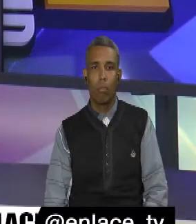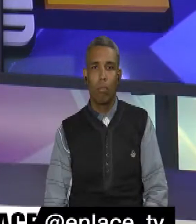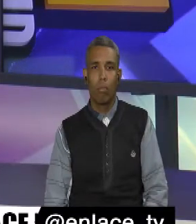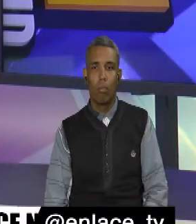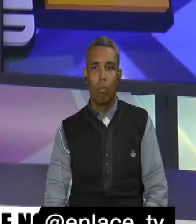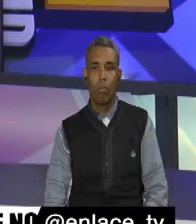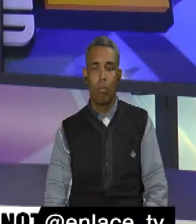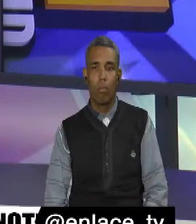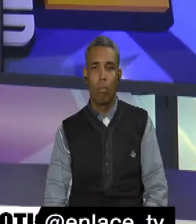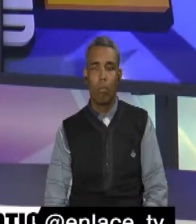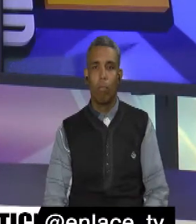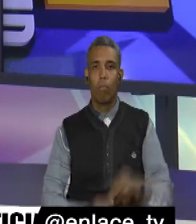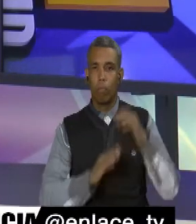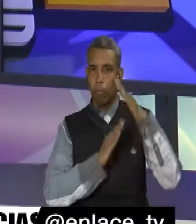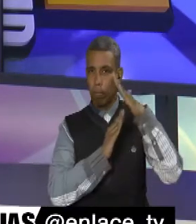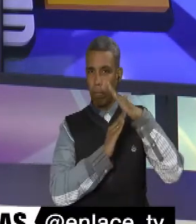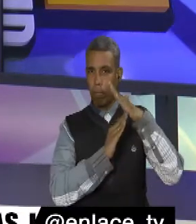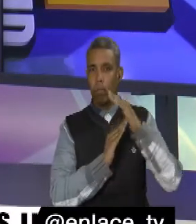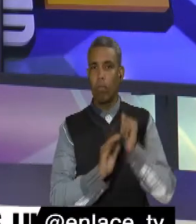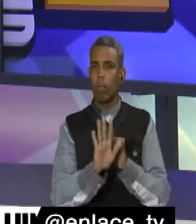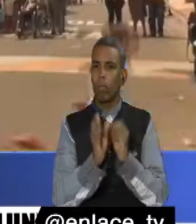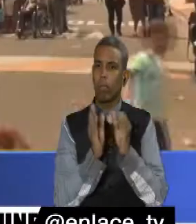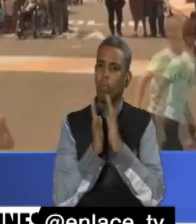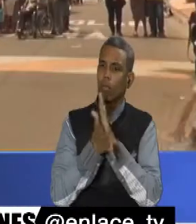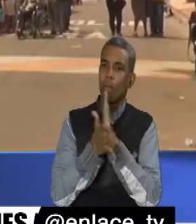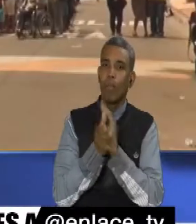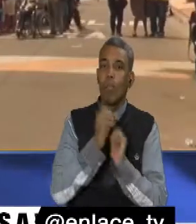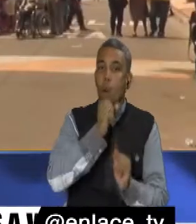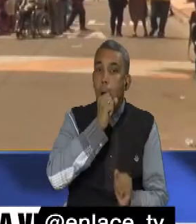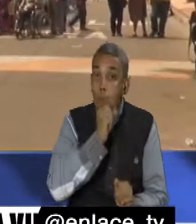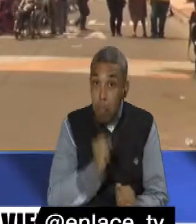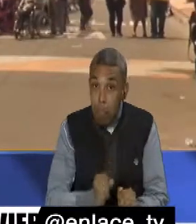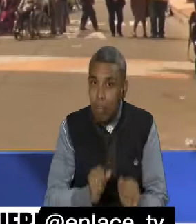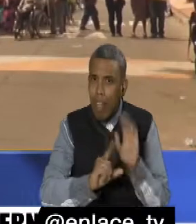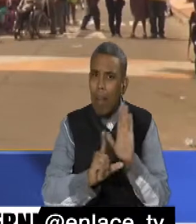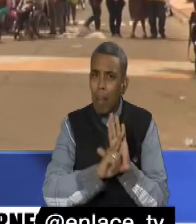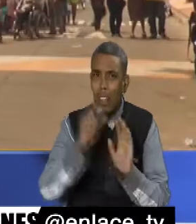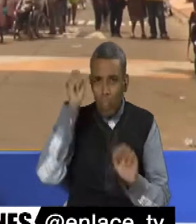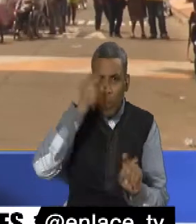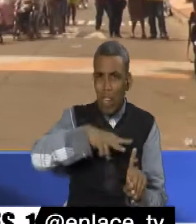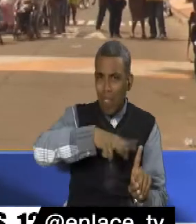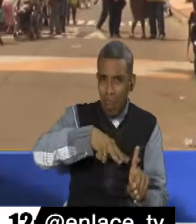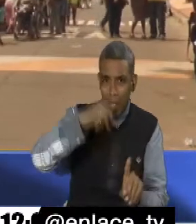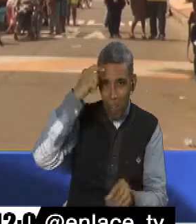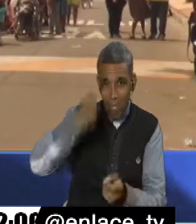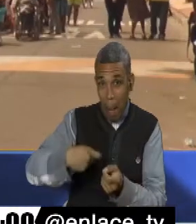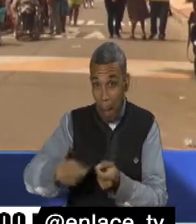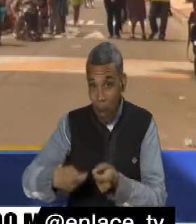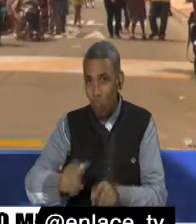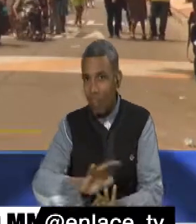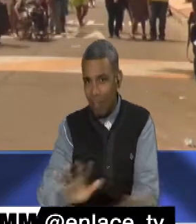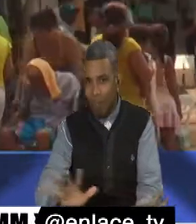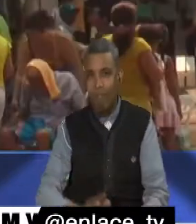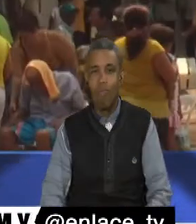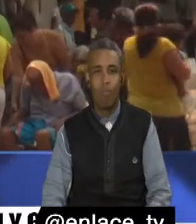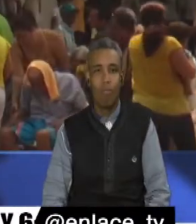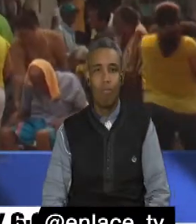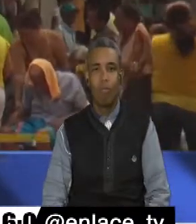Espere al volver de la pausa información del pago de subsidios a la población adulto mayor que inició este miércoles. Ya regresamos.